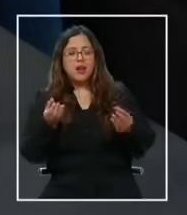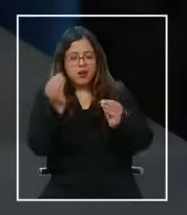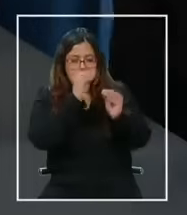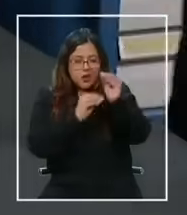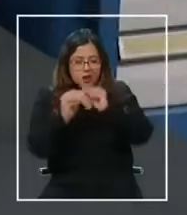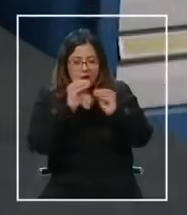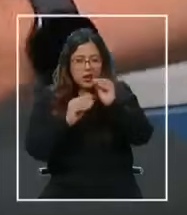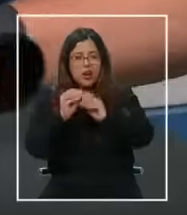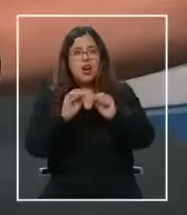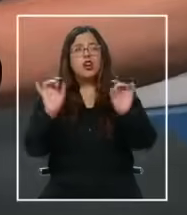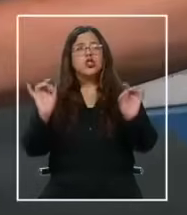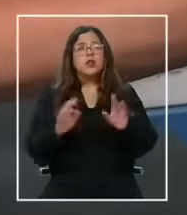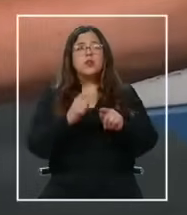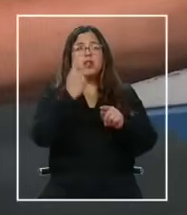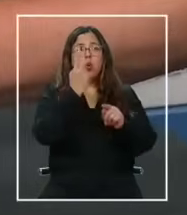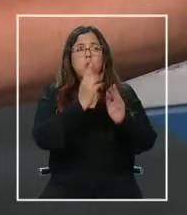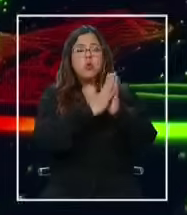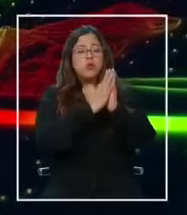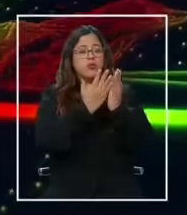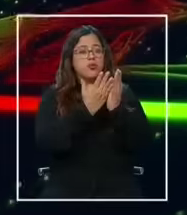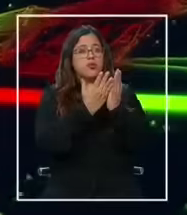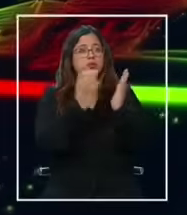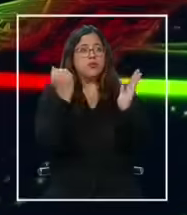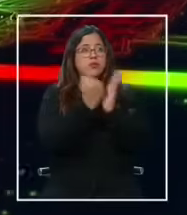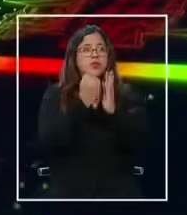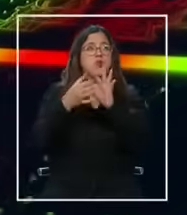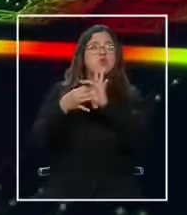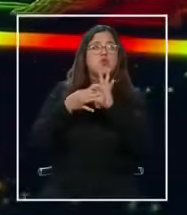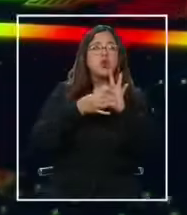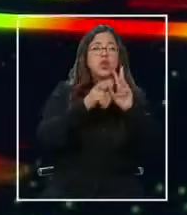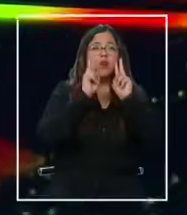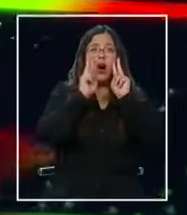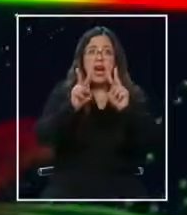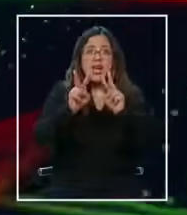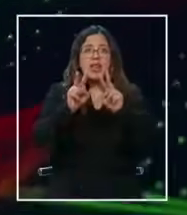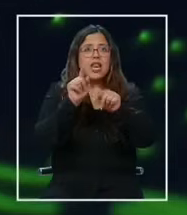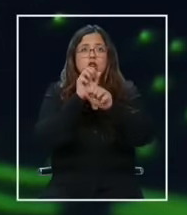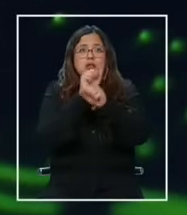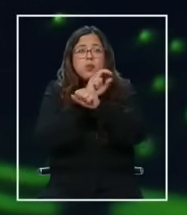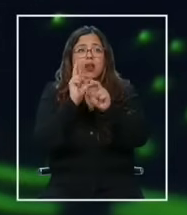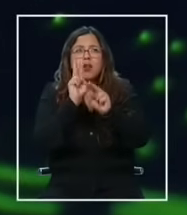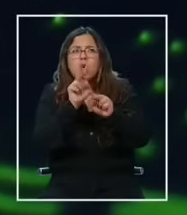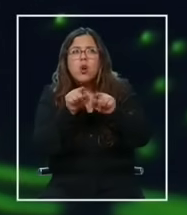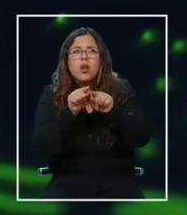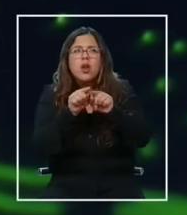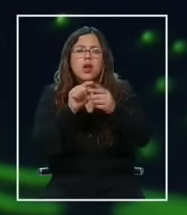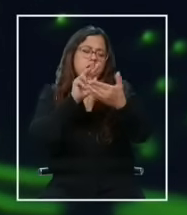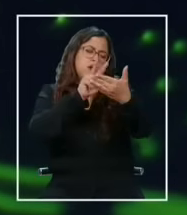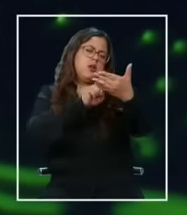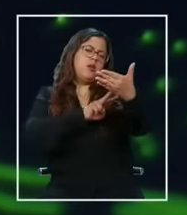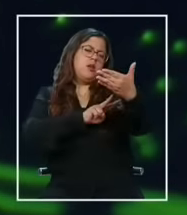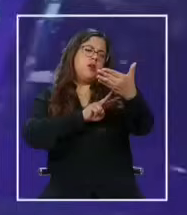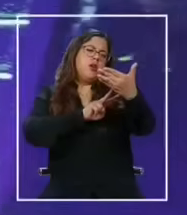diseño solo un pasaporte válido gracias a la tinta invisible permitirá ver los cielos estrellados del desierto chileno se